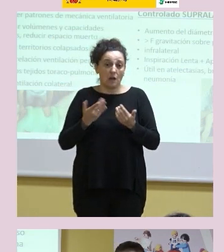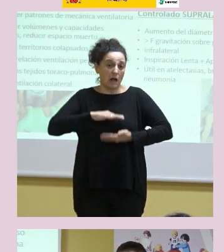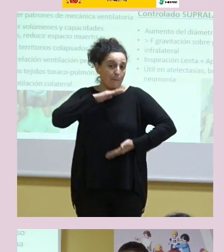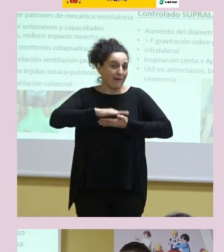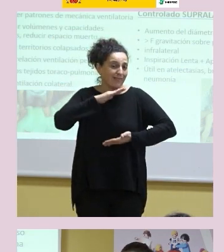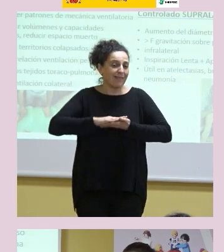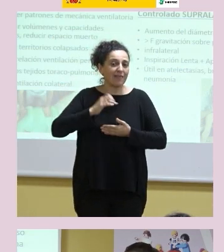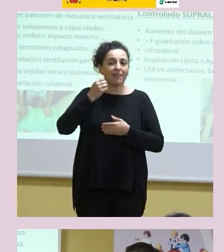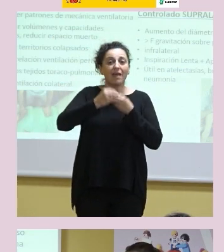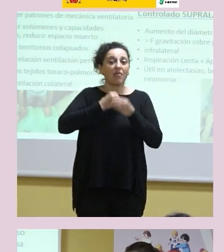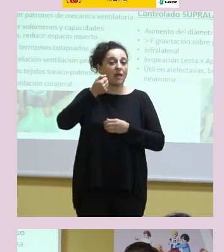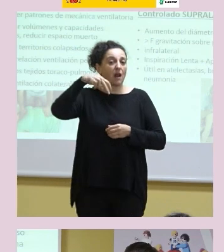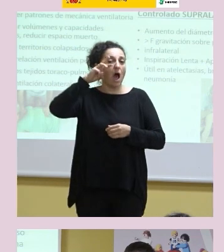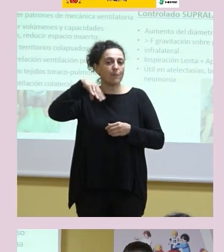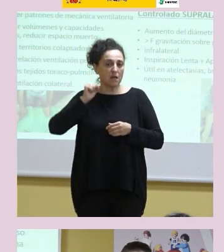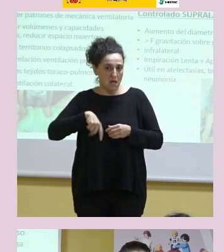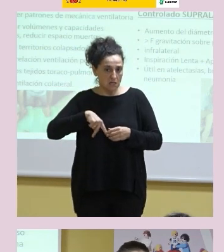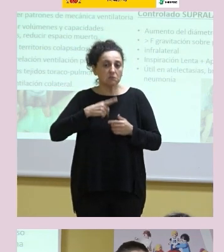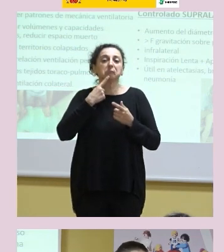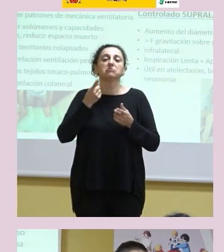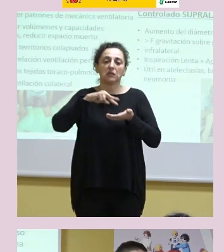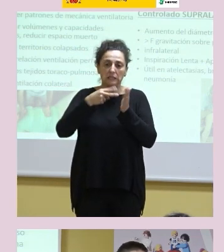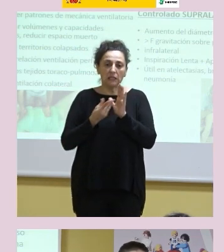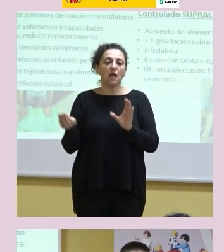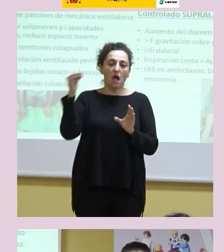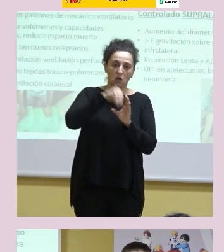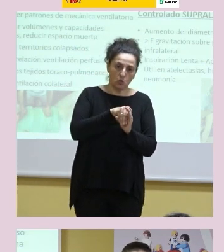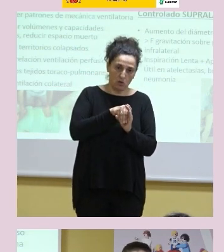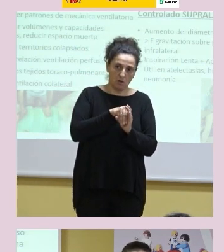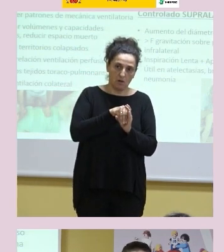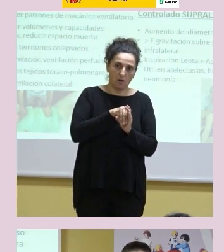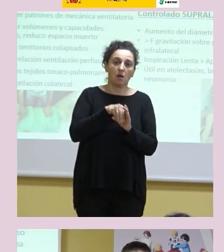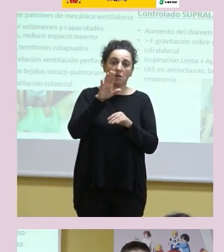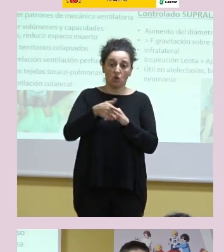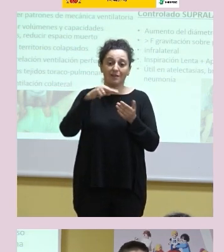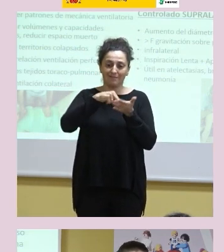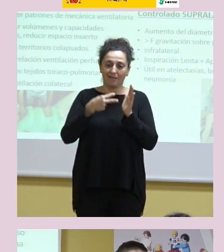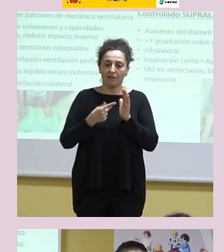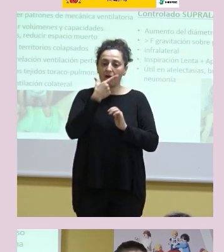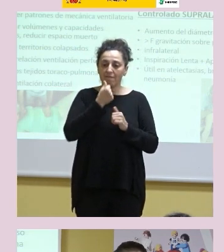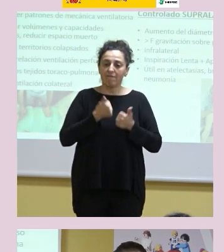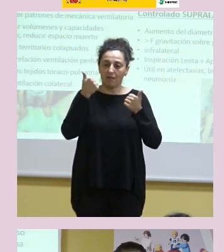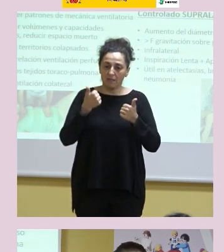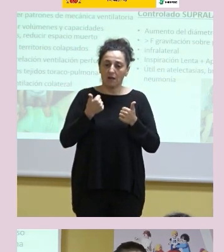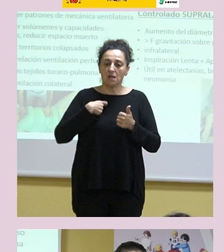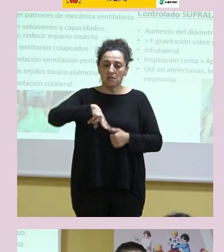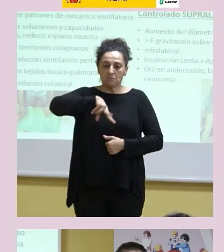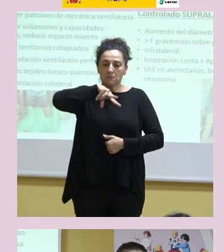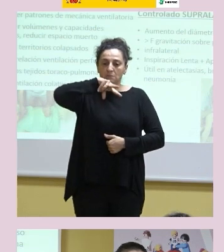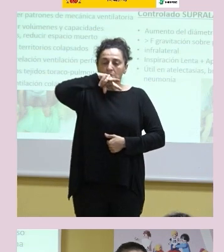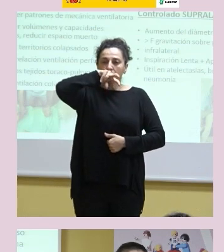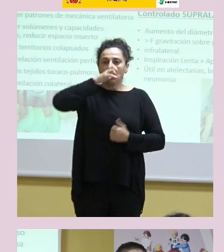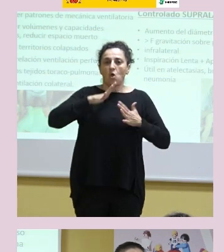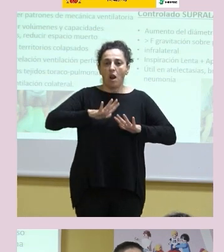de hacer apneas, las incluimos en la técnica. Por lo tanto, es una técnica en la que favorecemos una inspiración lenta